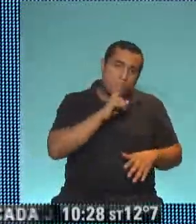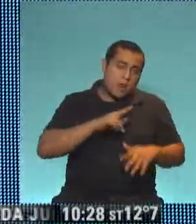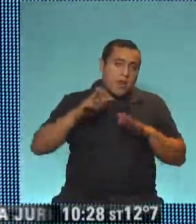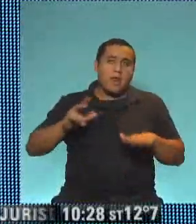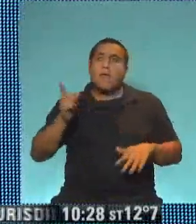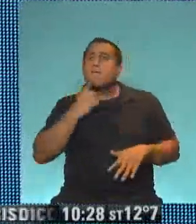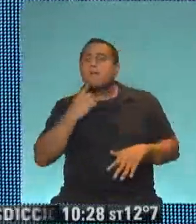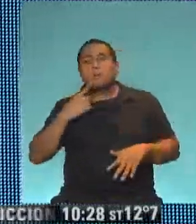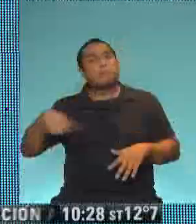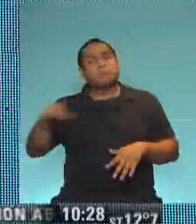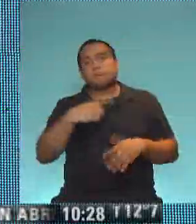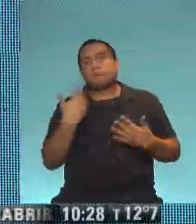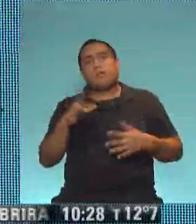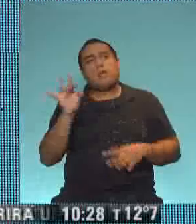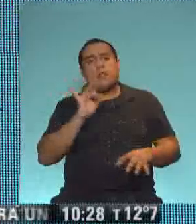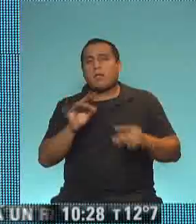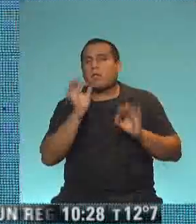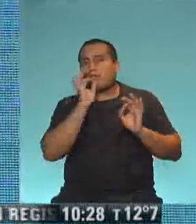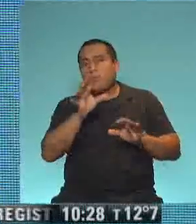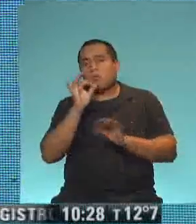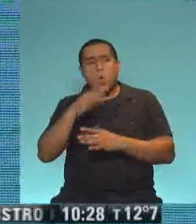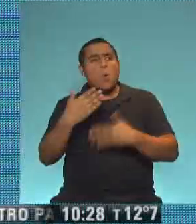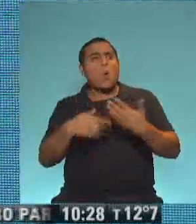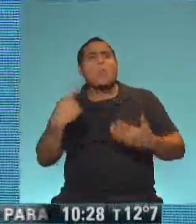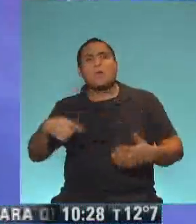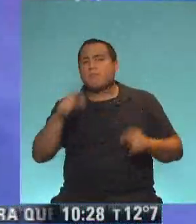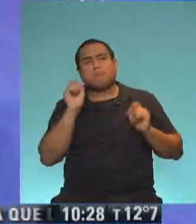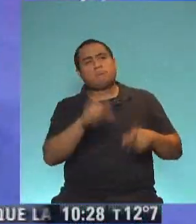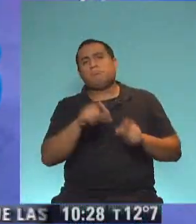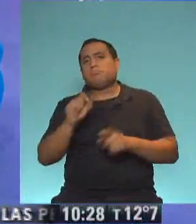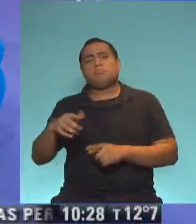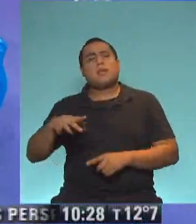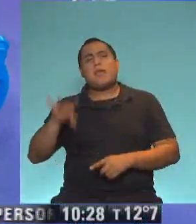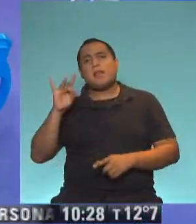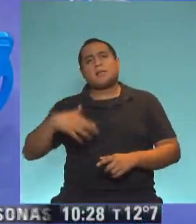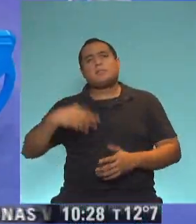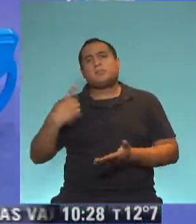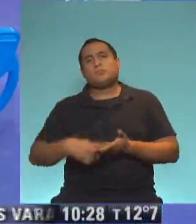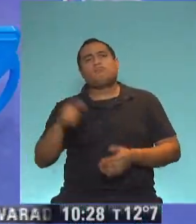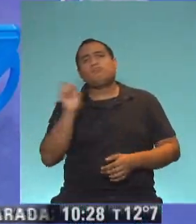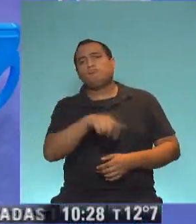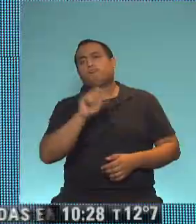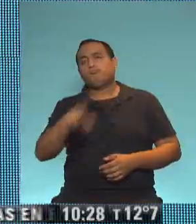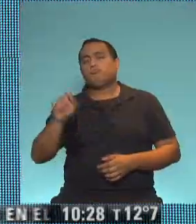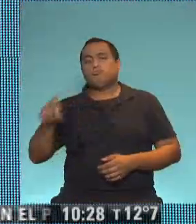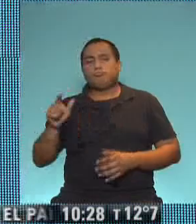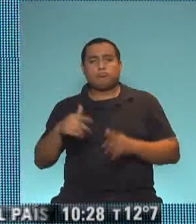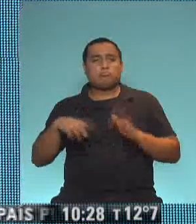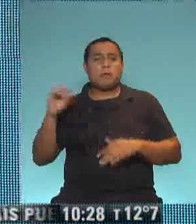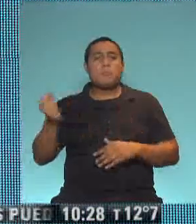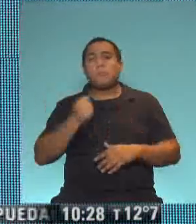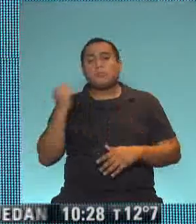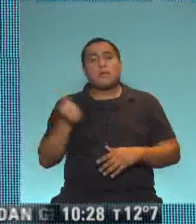que quieren hacer, con lo que quieren jugar, a qué juego quieren jugar. Claro. Eso es lo importante. Lo importante es que podemos